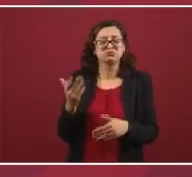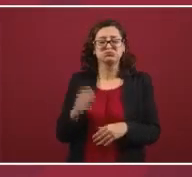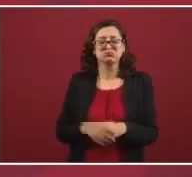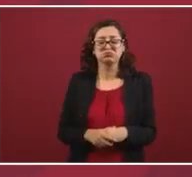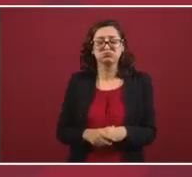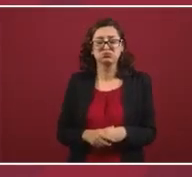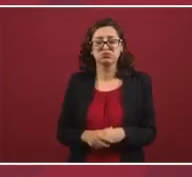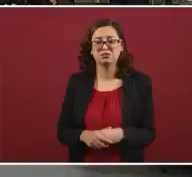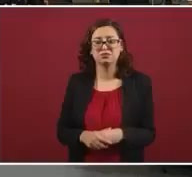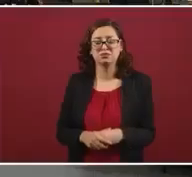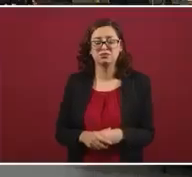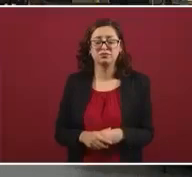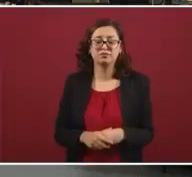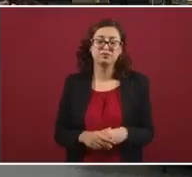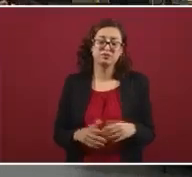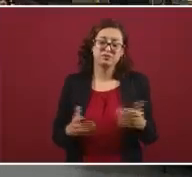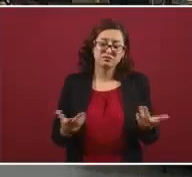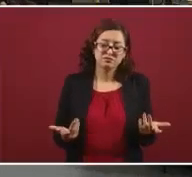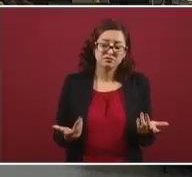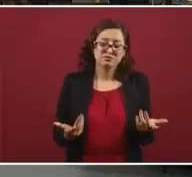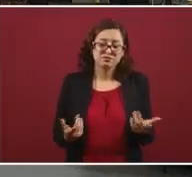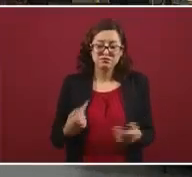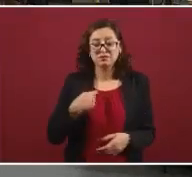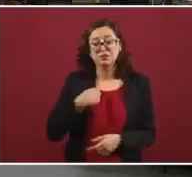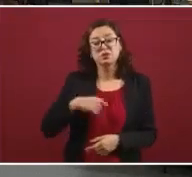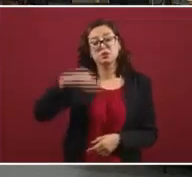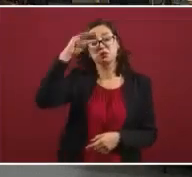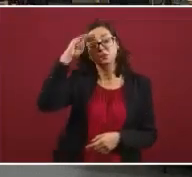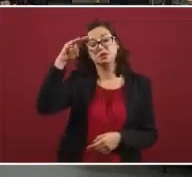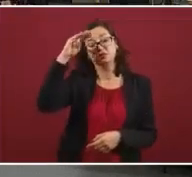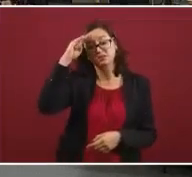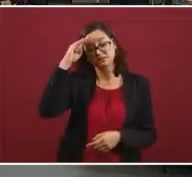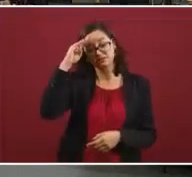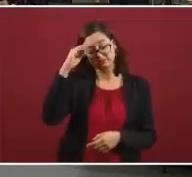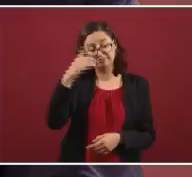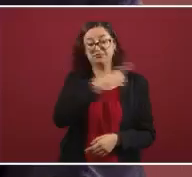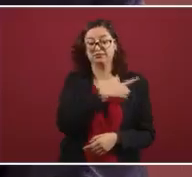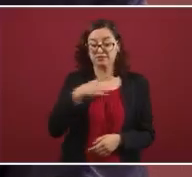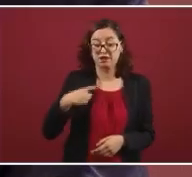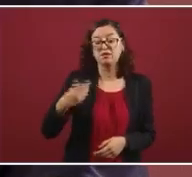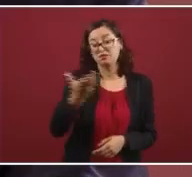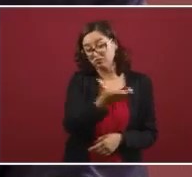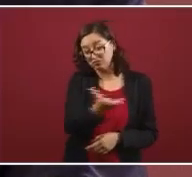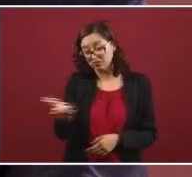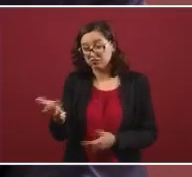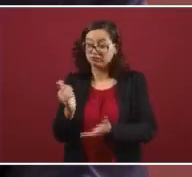Entonces, eso es lo que considero ayudaría mucho,